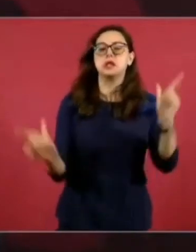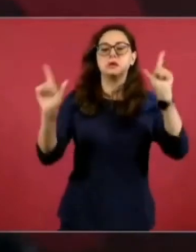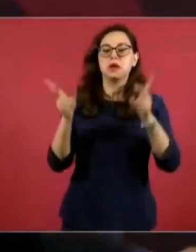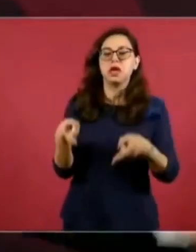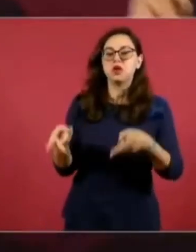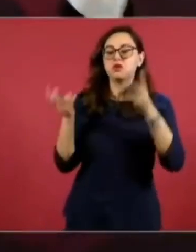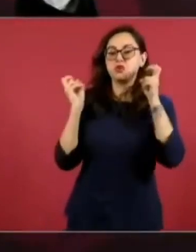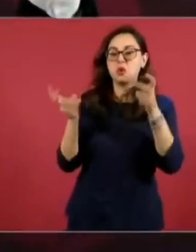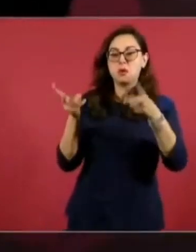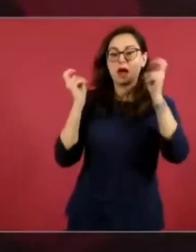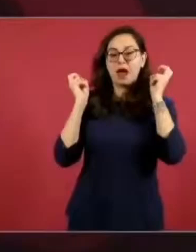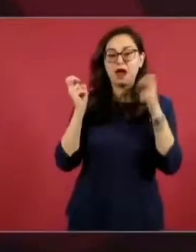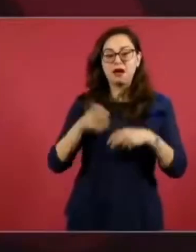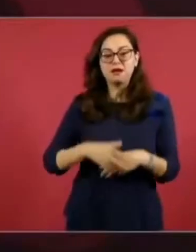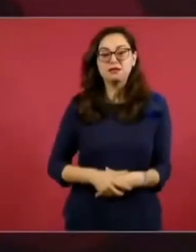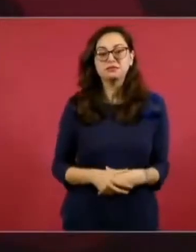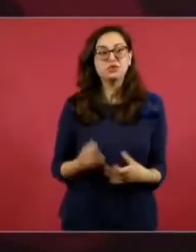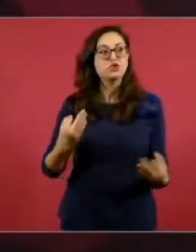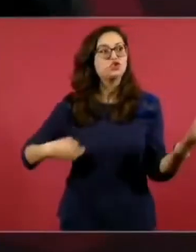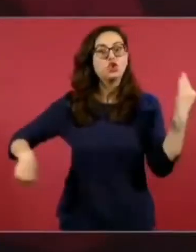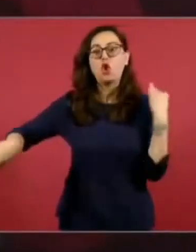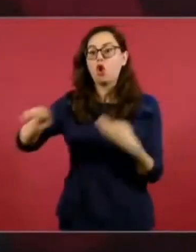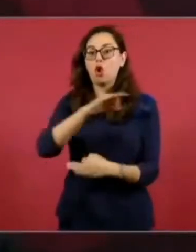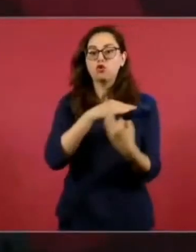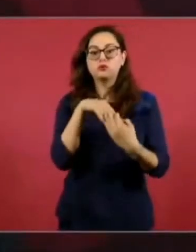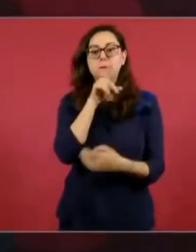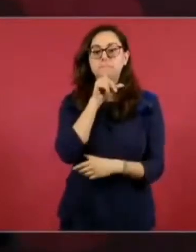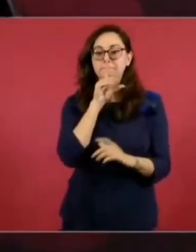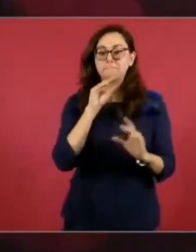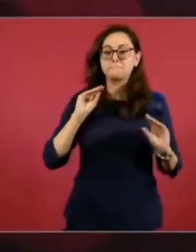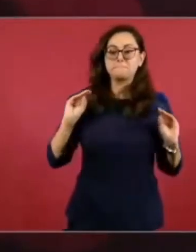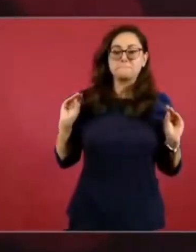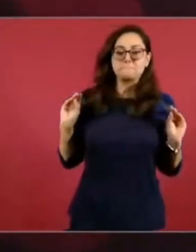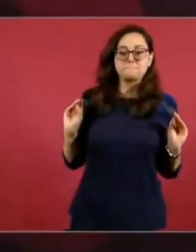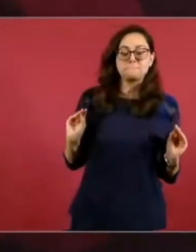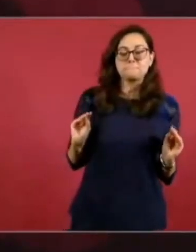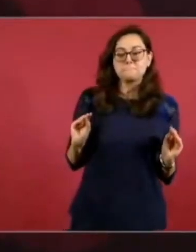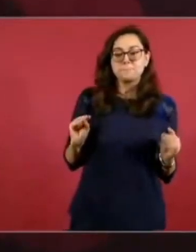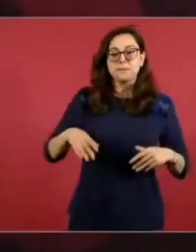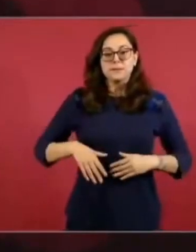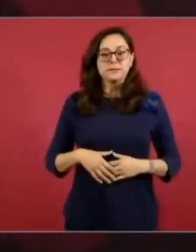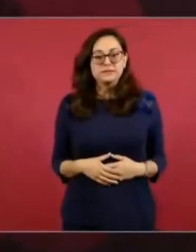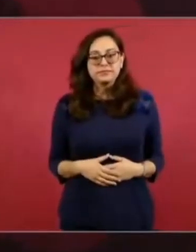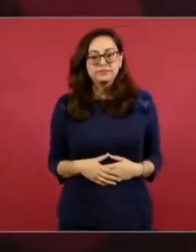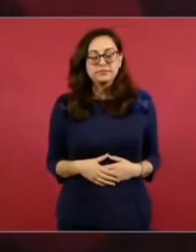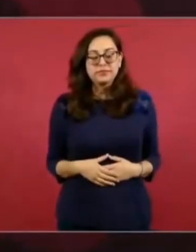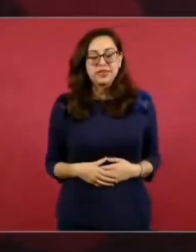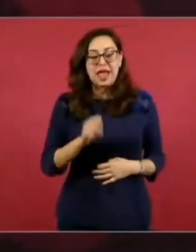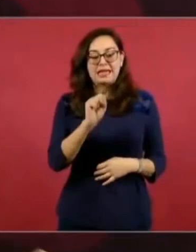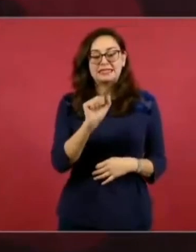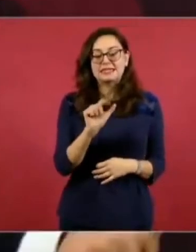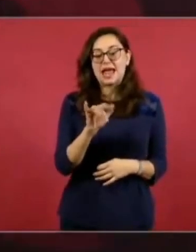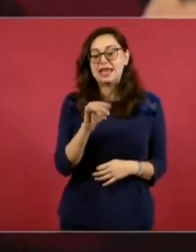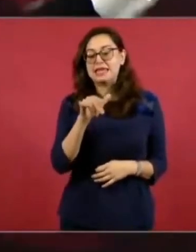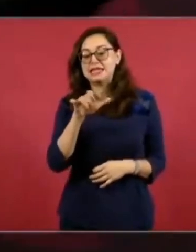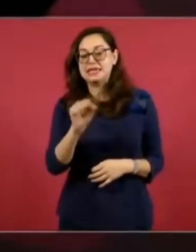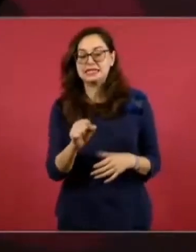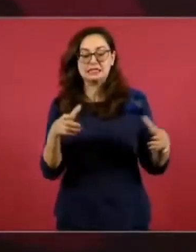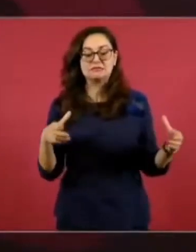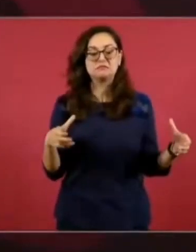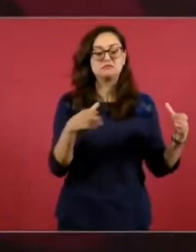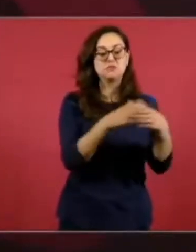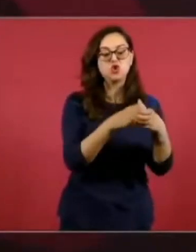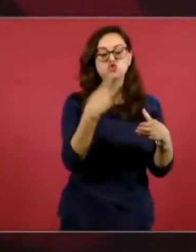Y Salinas creó el llamado Grupo Compacto, todos los que se